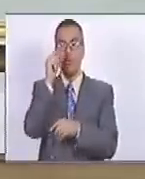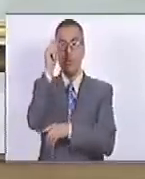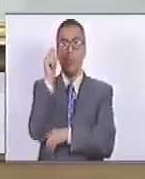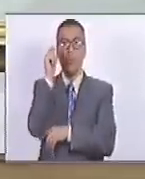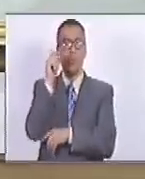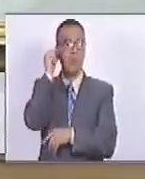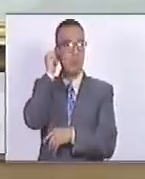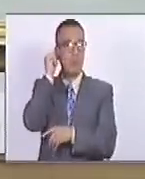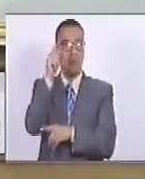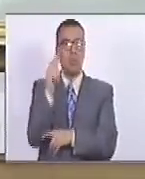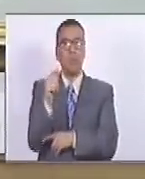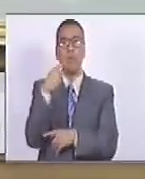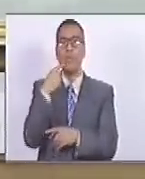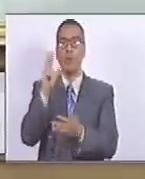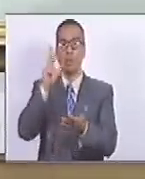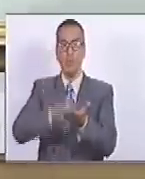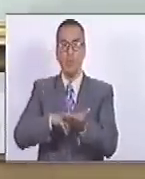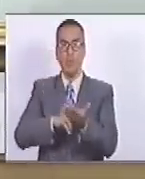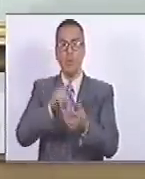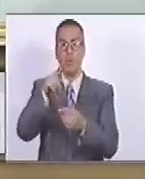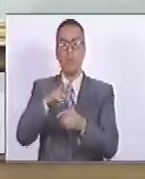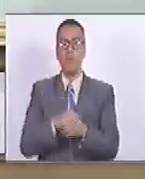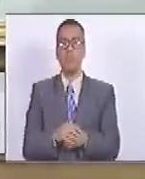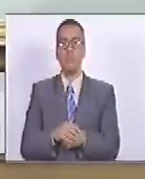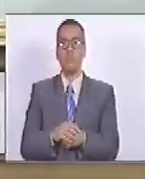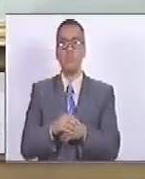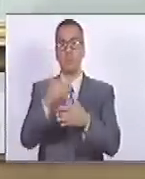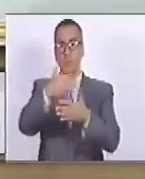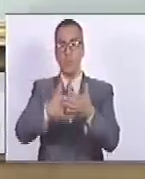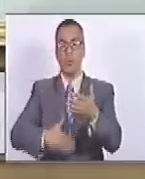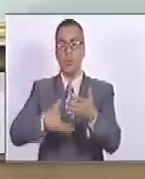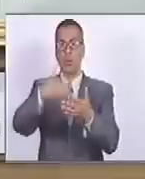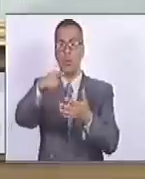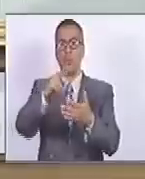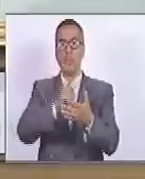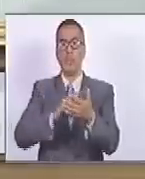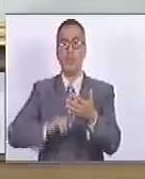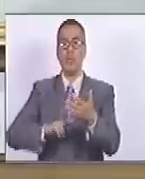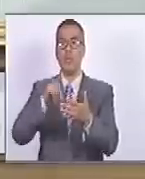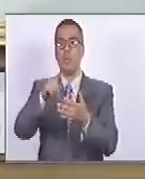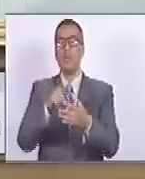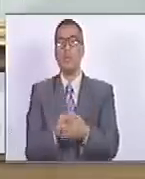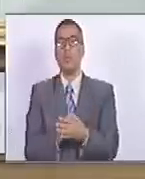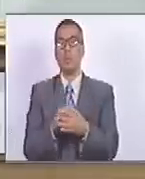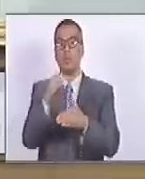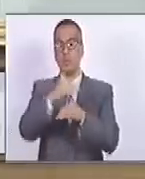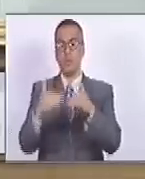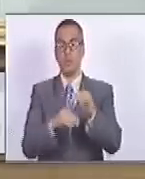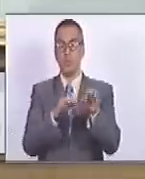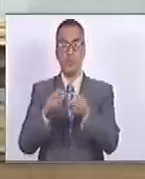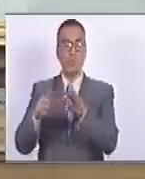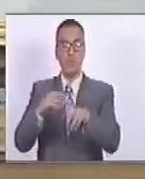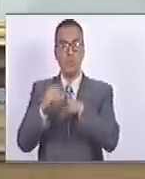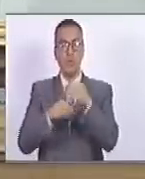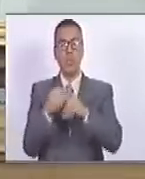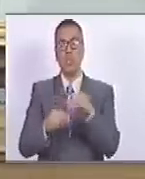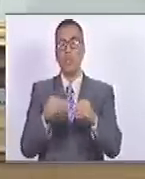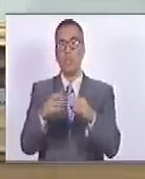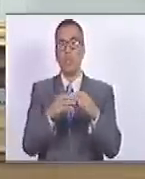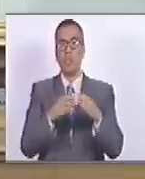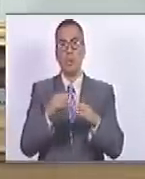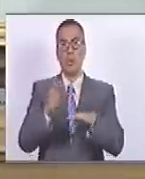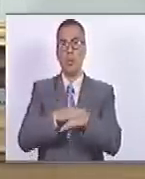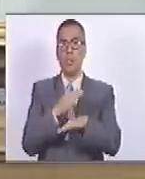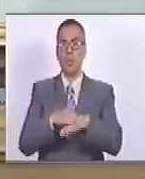diputadas y los honorables diputados que estén de acuerdo con aprobar el acta leída por la subsecretaria correspondiente a la sesión ordinaria del